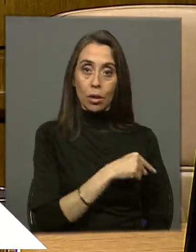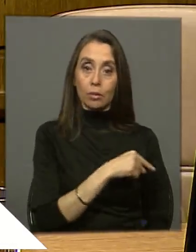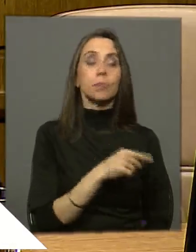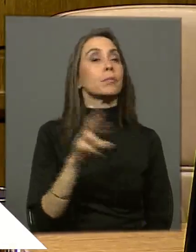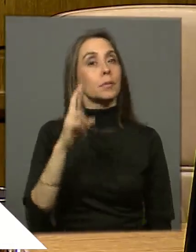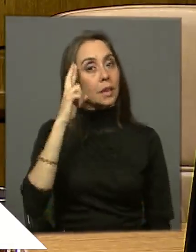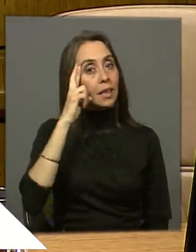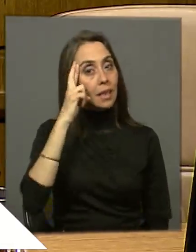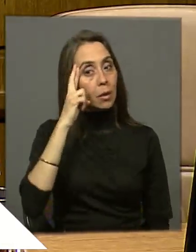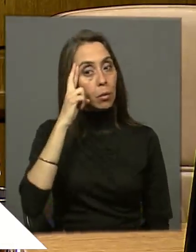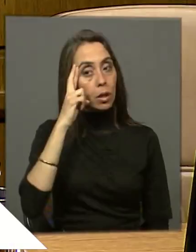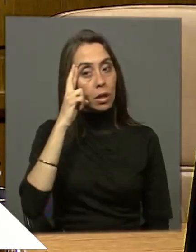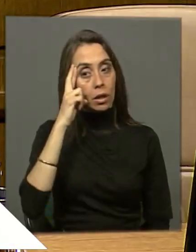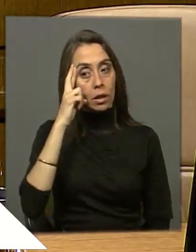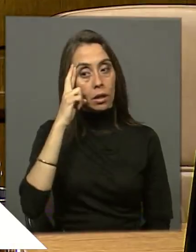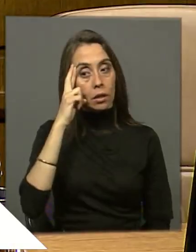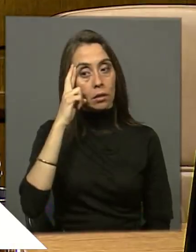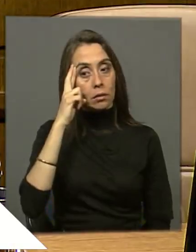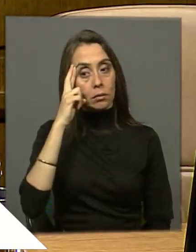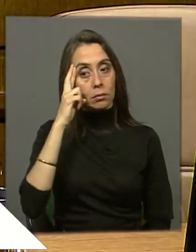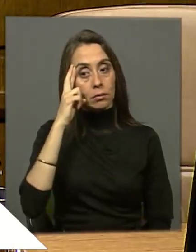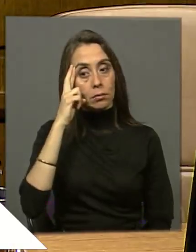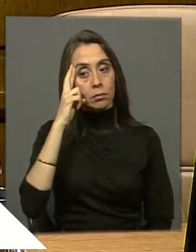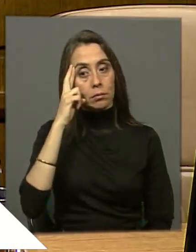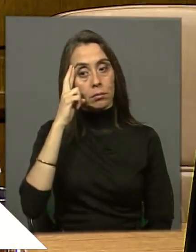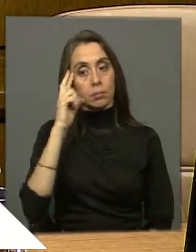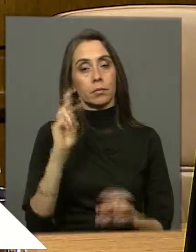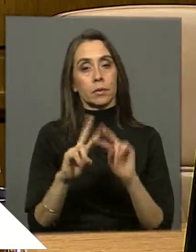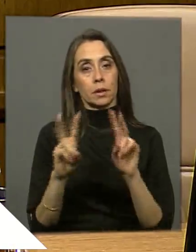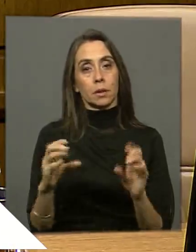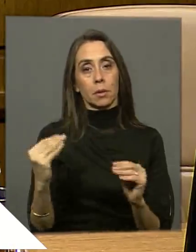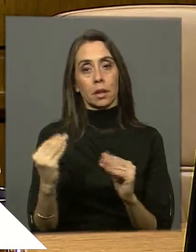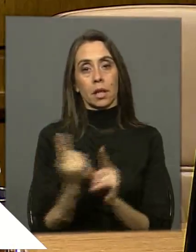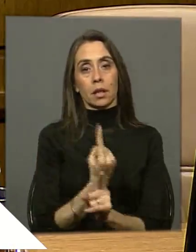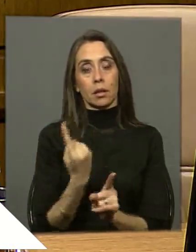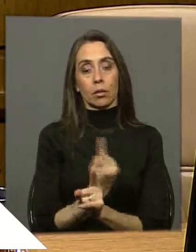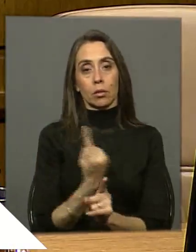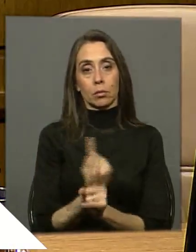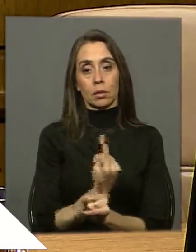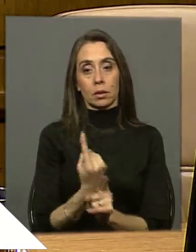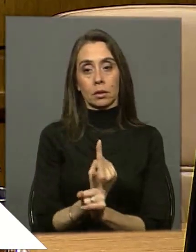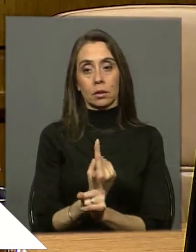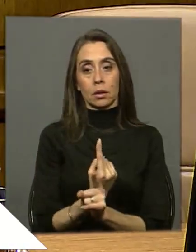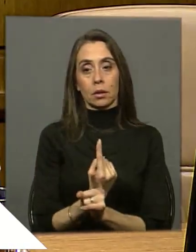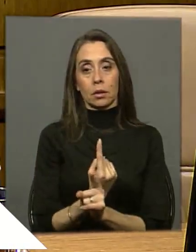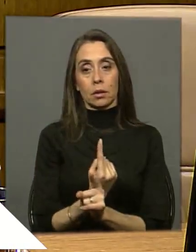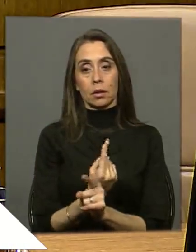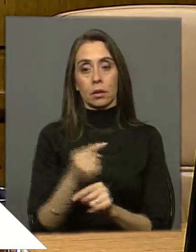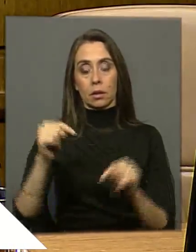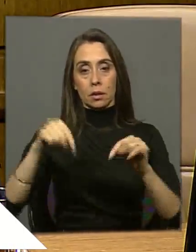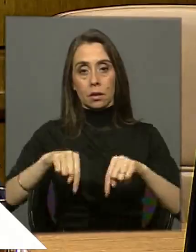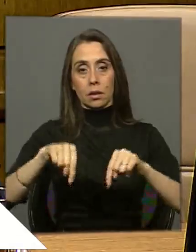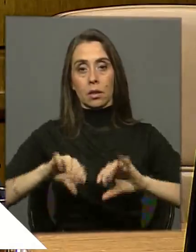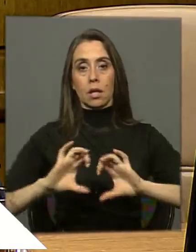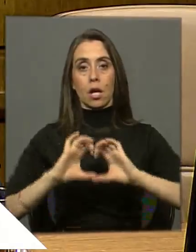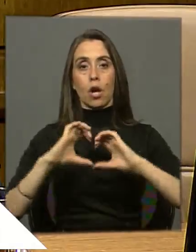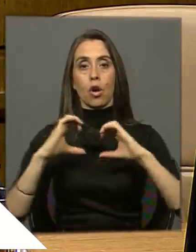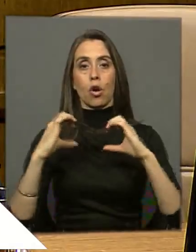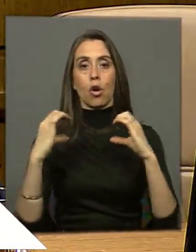Recordemos que en estricto rigor, y yo creo que es un tema a conversar, esta es una corporación